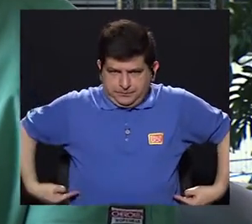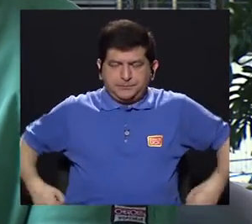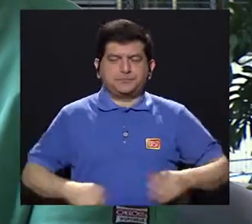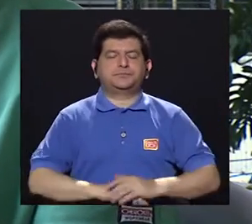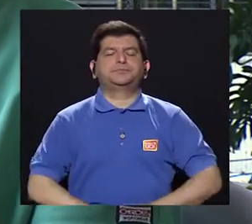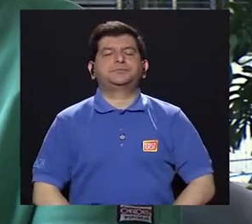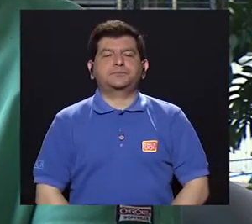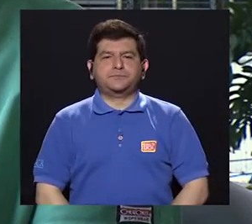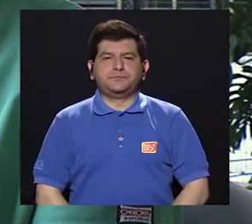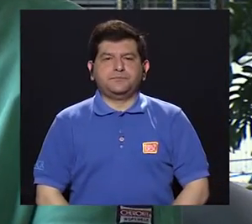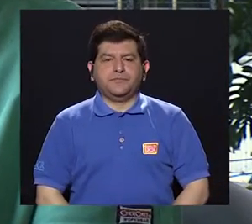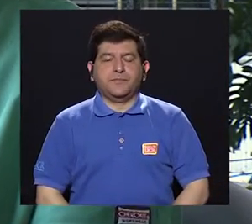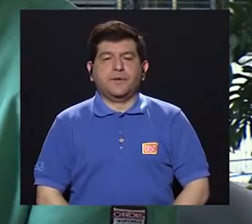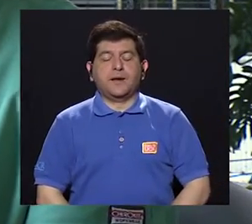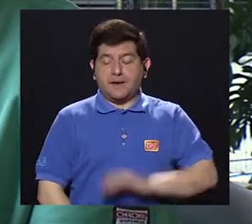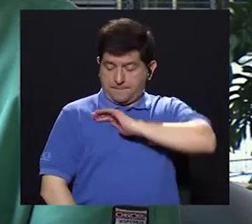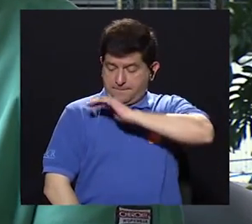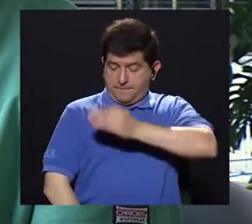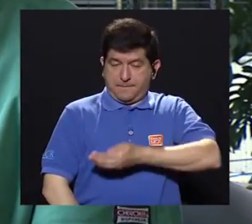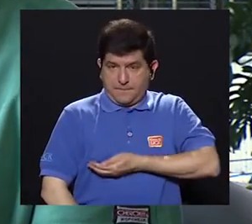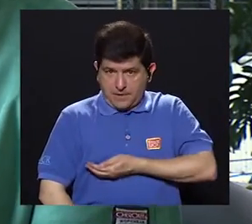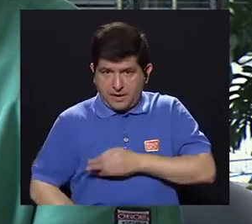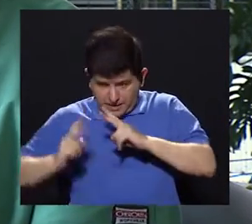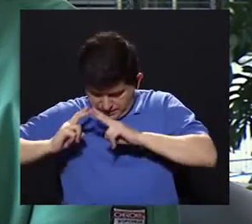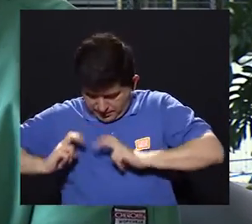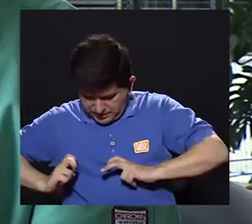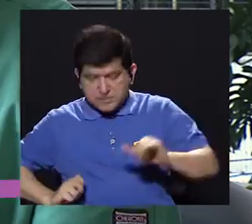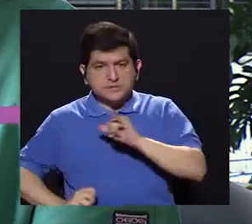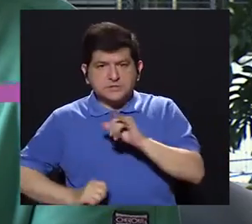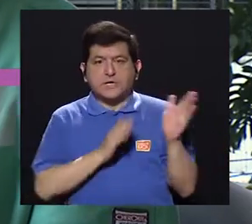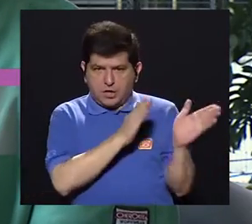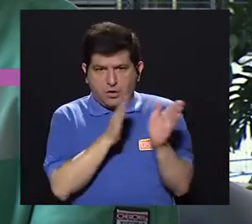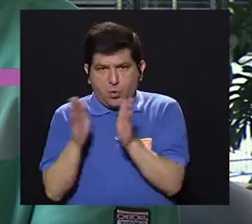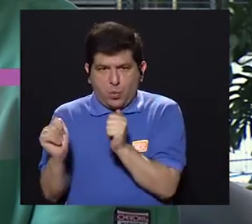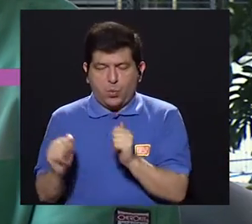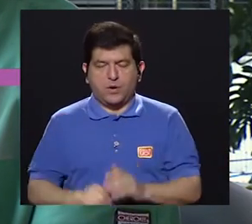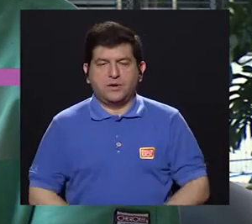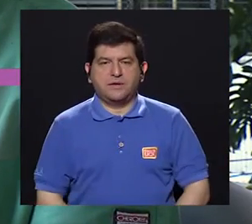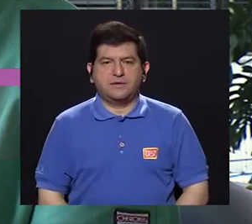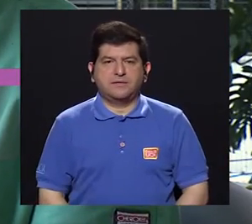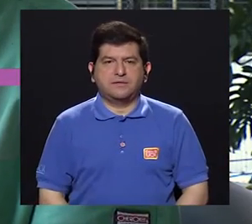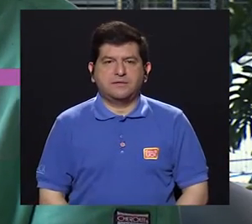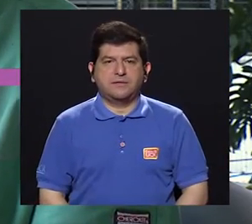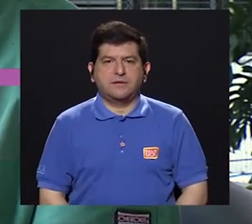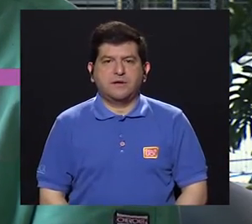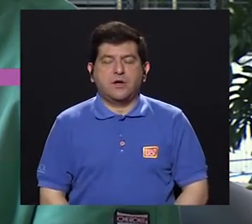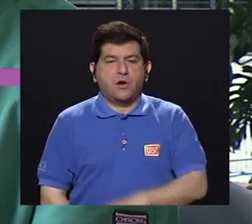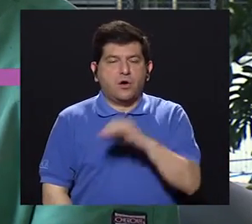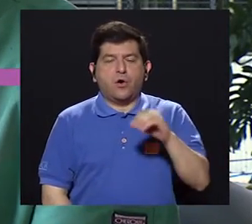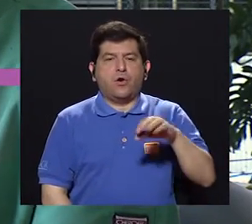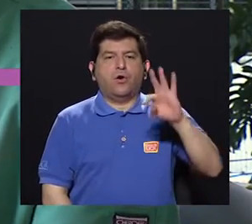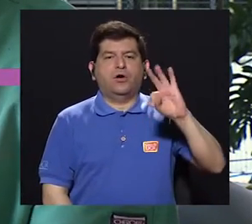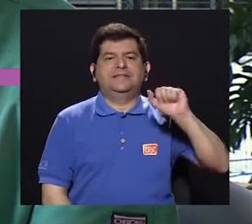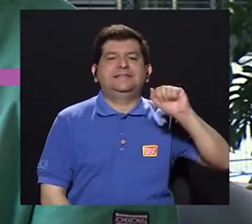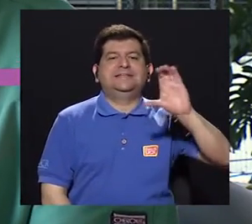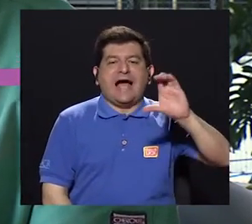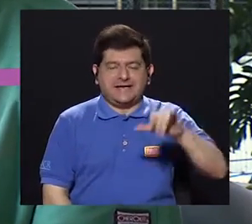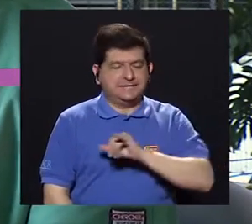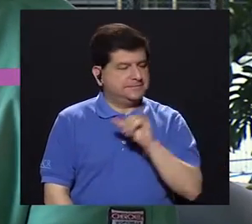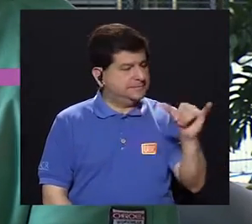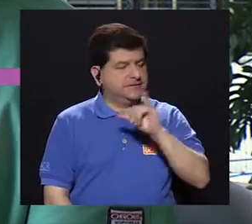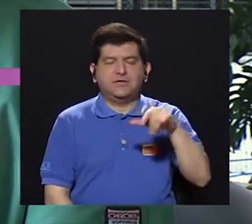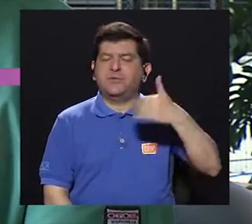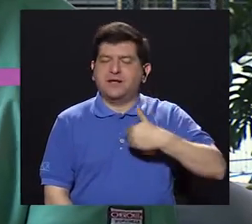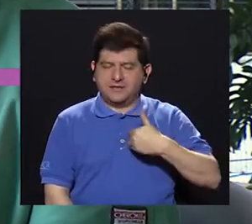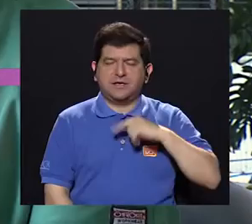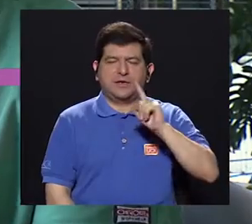Urinario. Las mamografías tienen su preparación también. Los tomografías axiales computadas, que es lo que llamamos